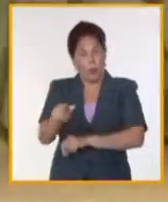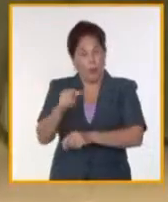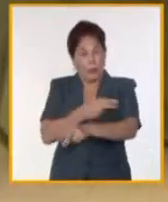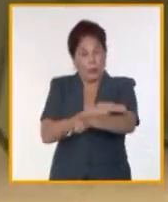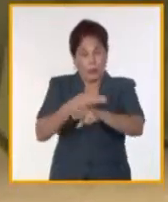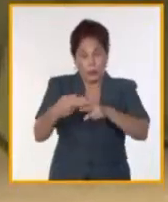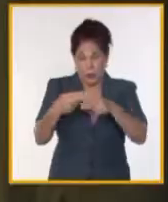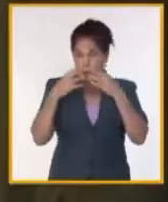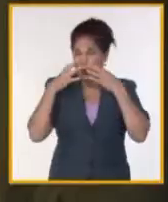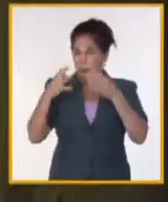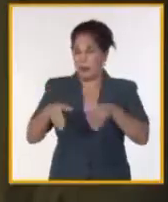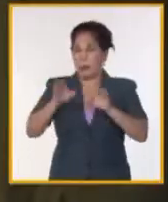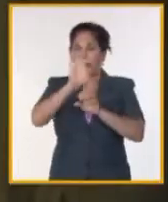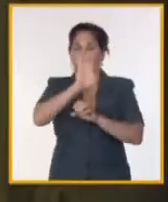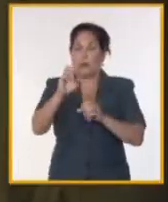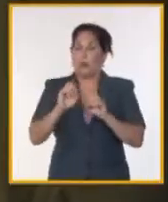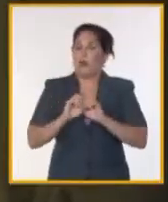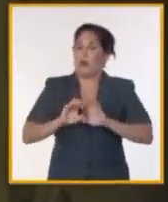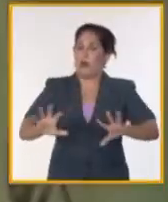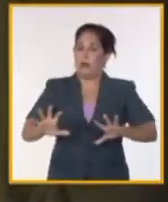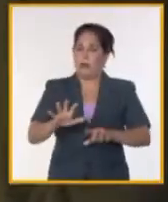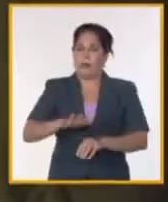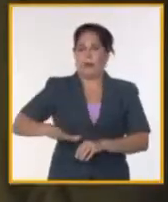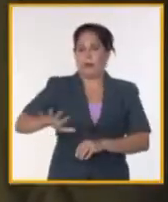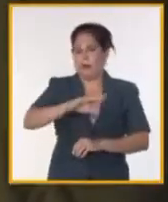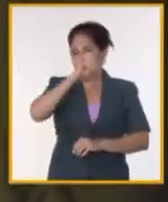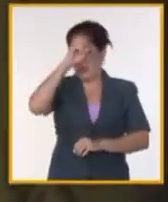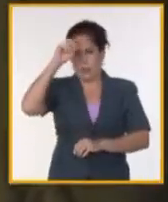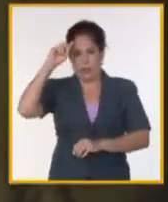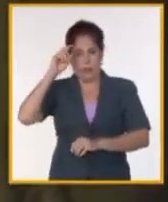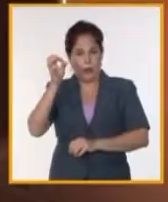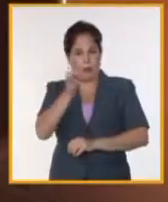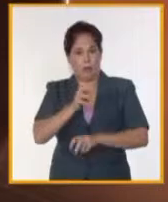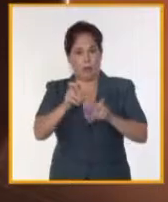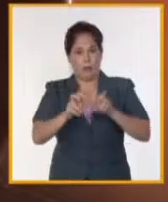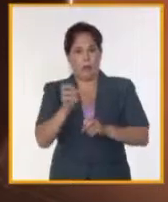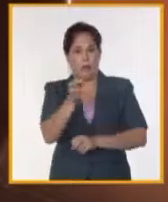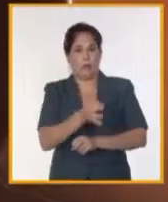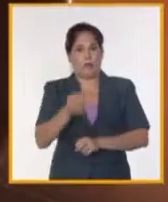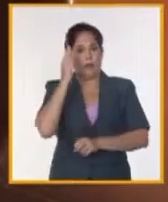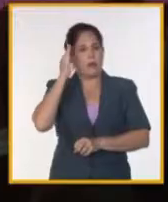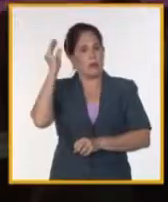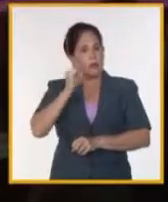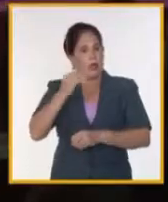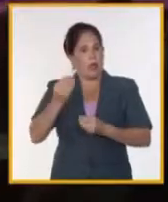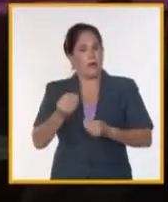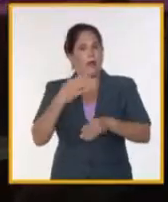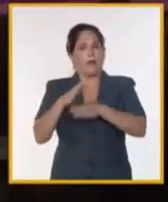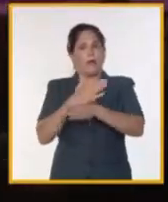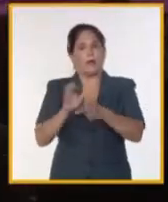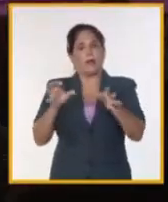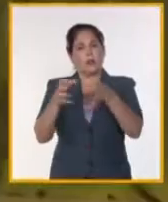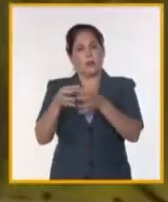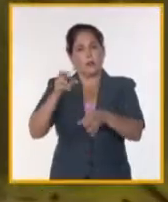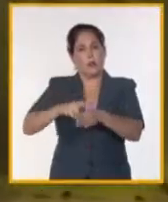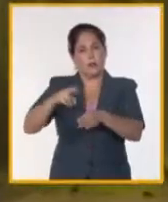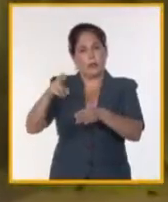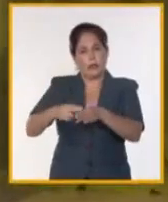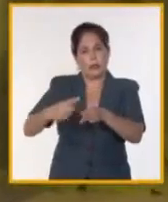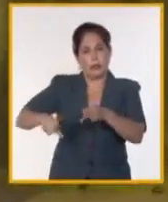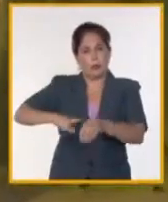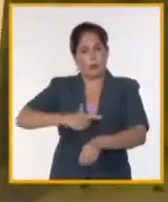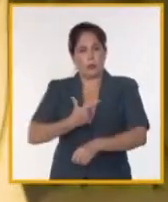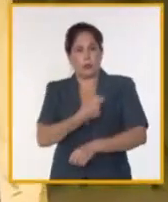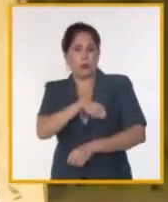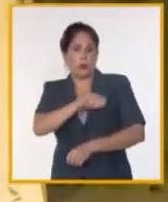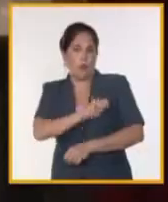trayectoria e instituciones insignes del territorio. La Asamblea Municipal igualmente reconoció los aportes de varios grupos representativos de la cultura popular